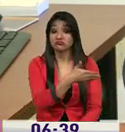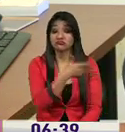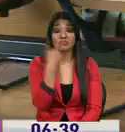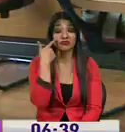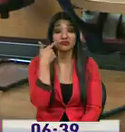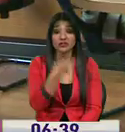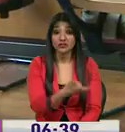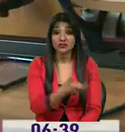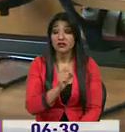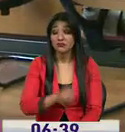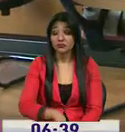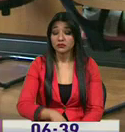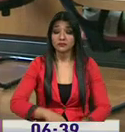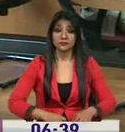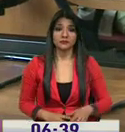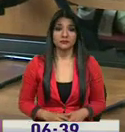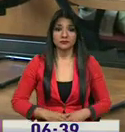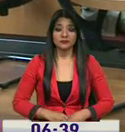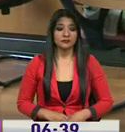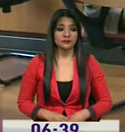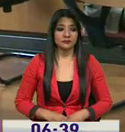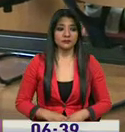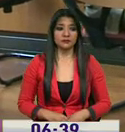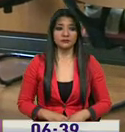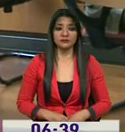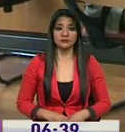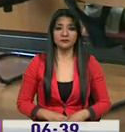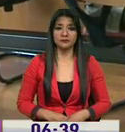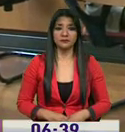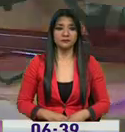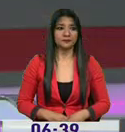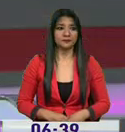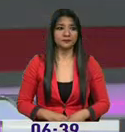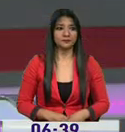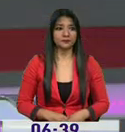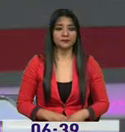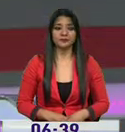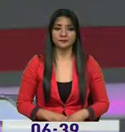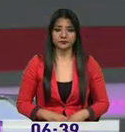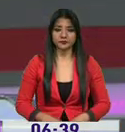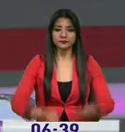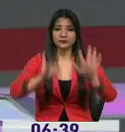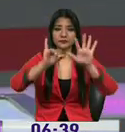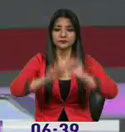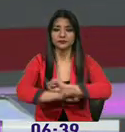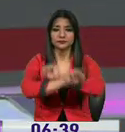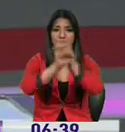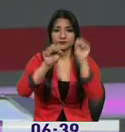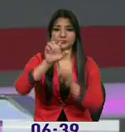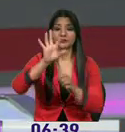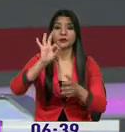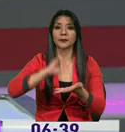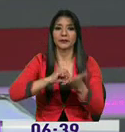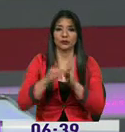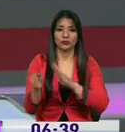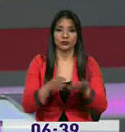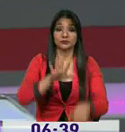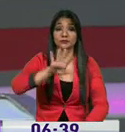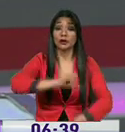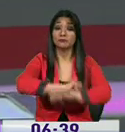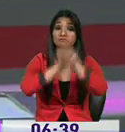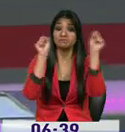judicial. Informó Héctor Romero. 6:39 en la mañana, 5:39 allá